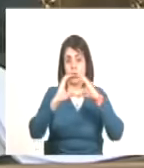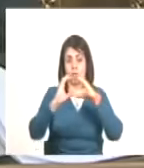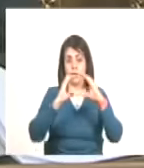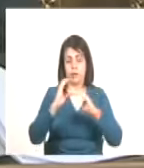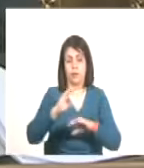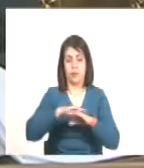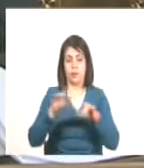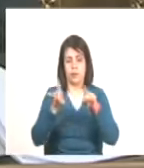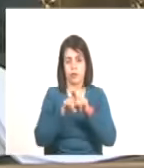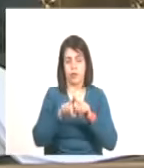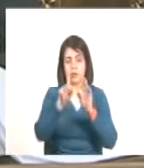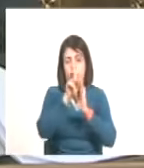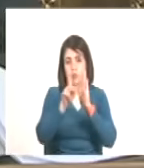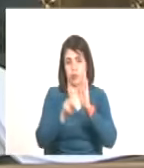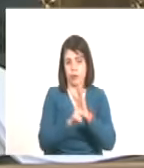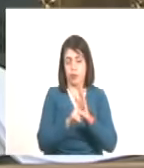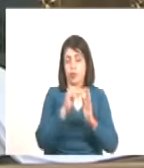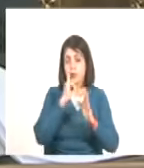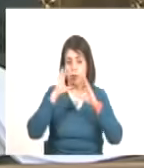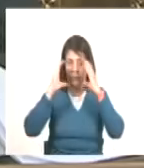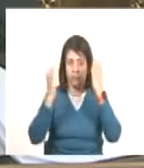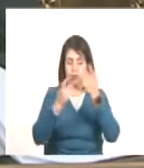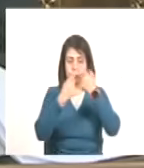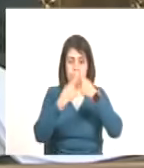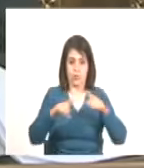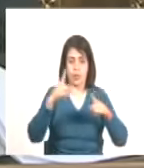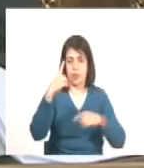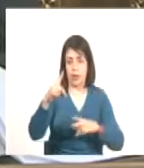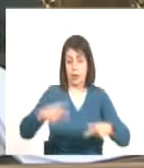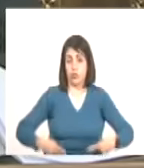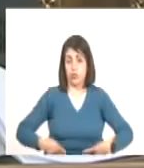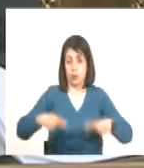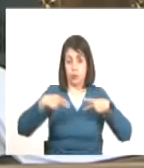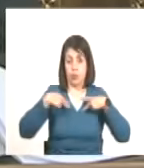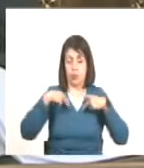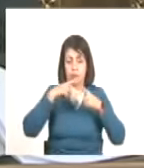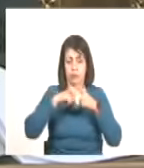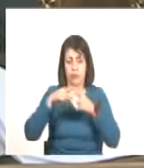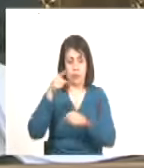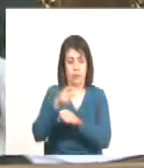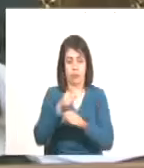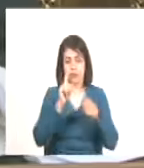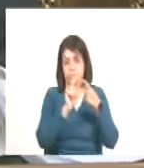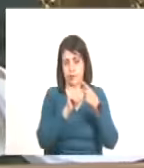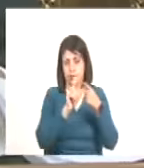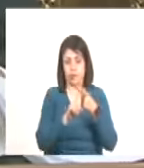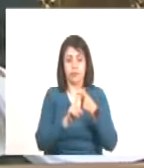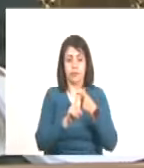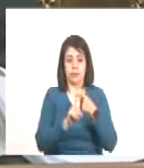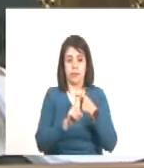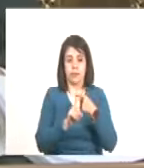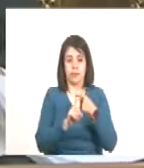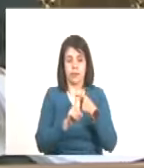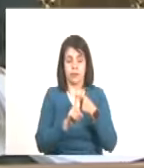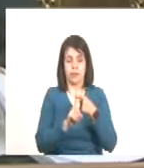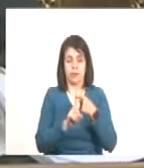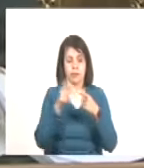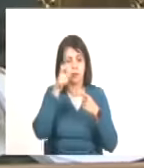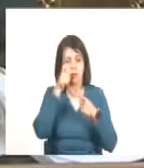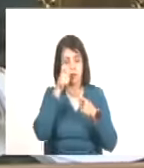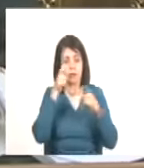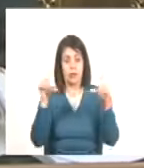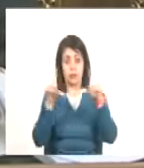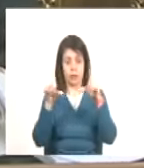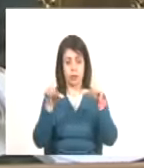comunicaciones, así como a programación con un enfoque diferenciado y de derechos humanos. Para ello está obligado a 1. Vigilar que los medios